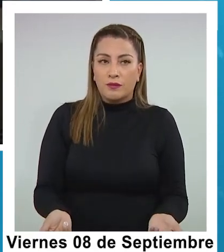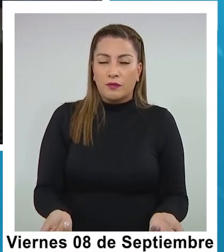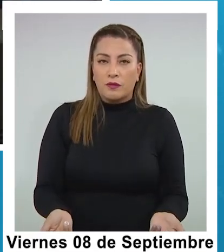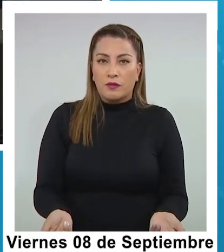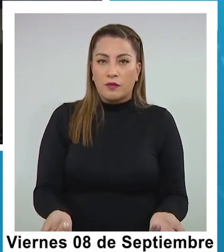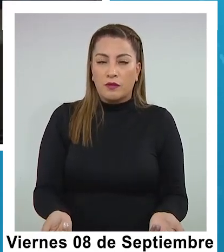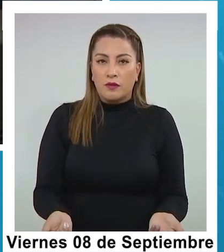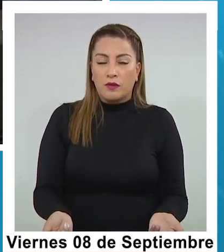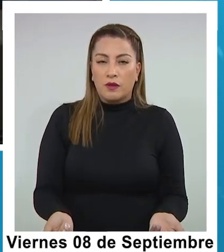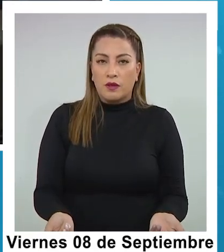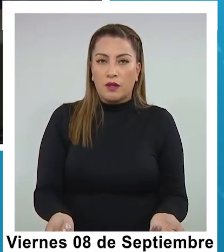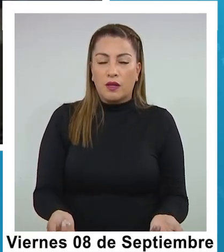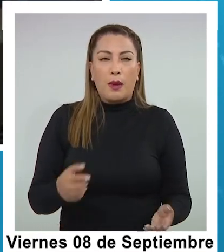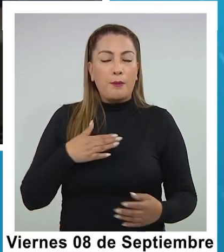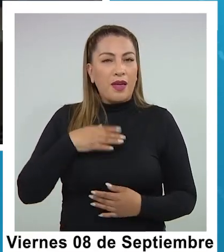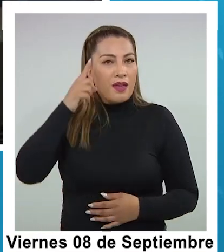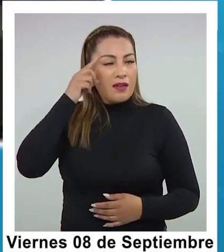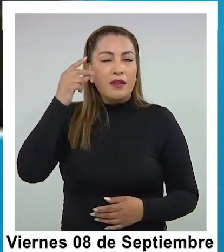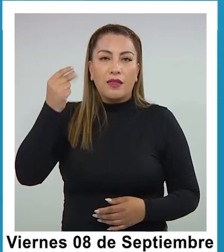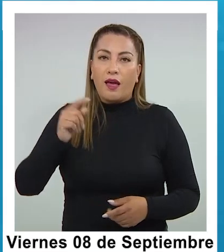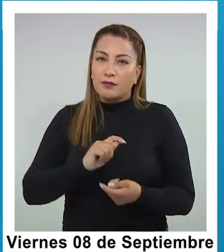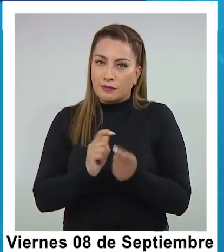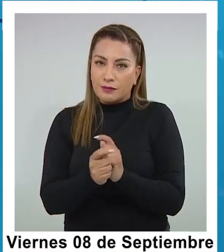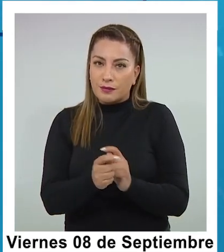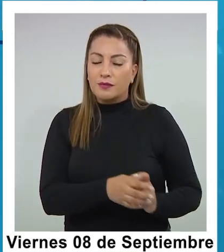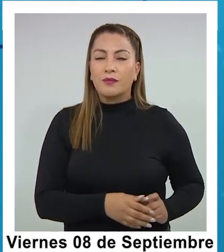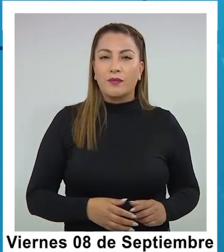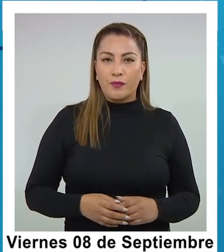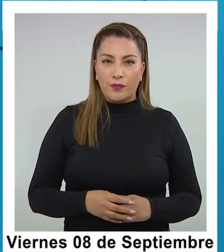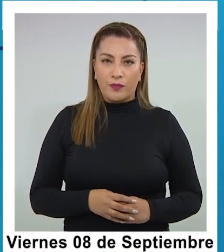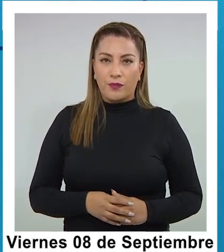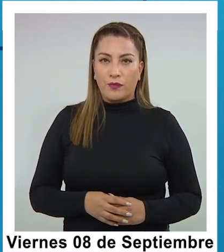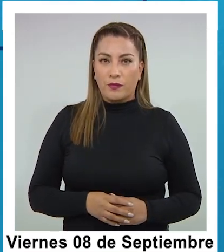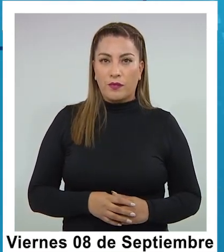nada más que me refuerce la idea de que ya cambiaron.